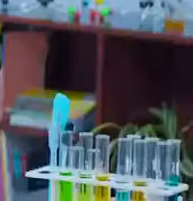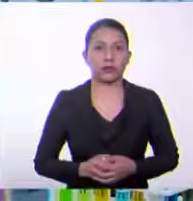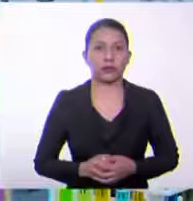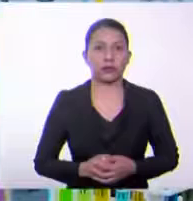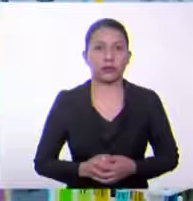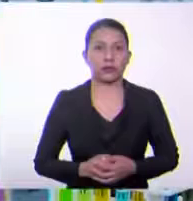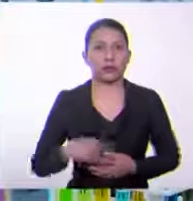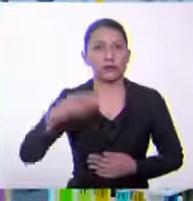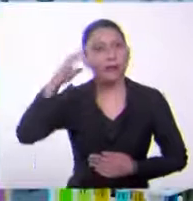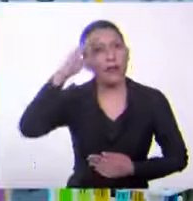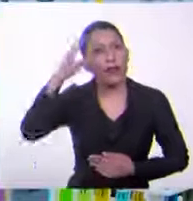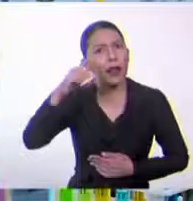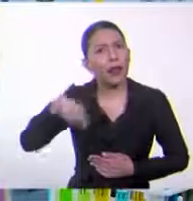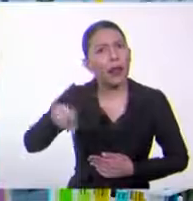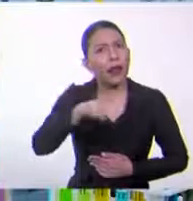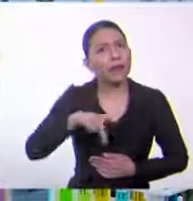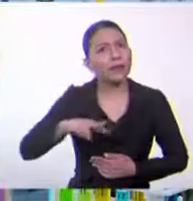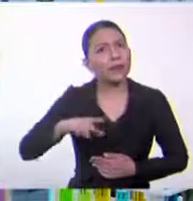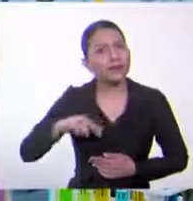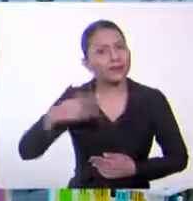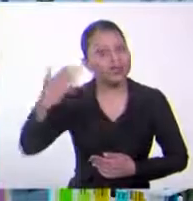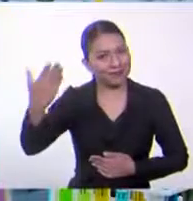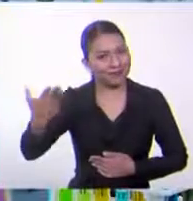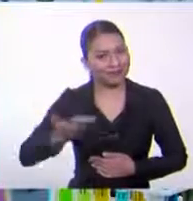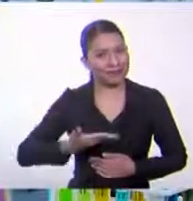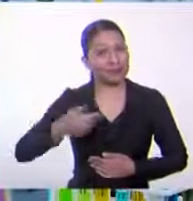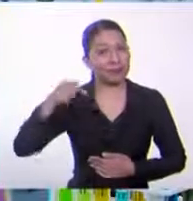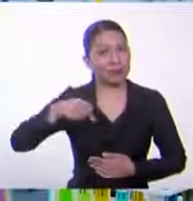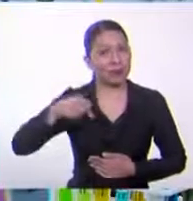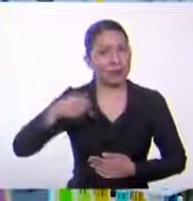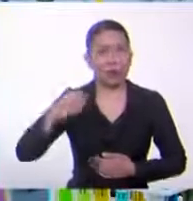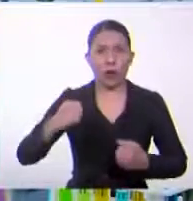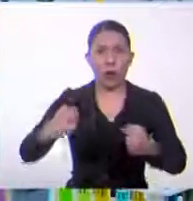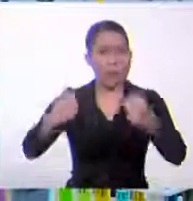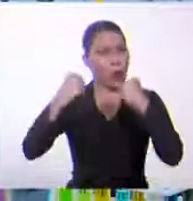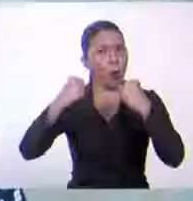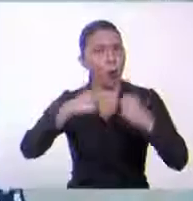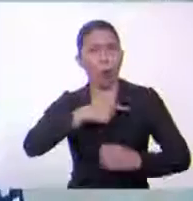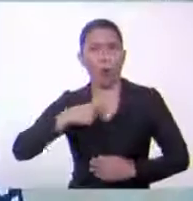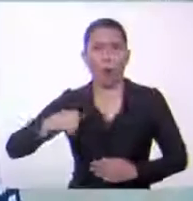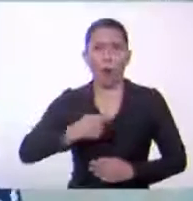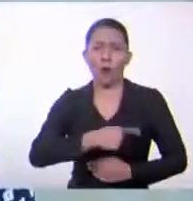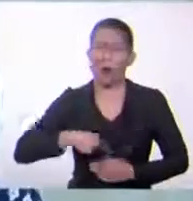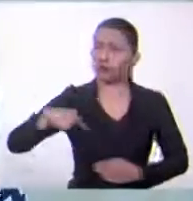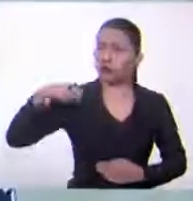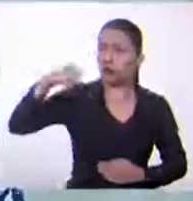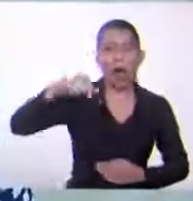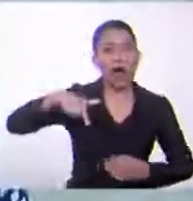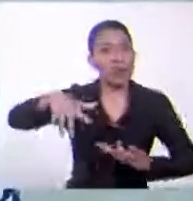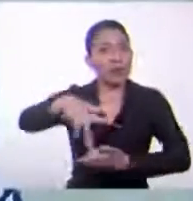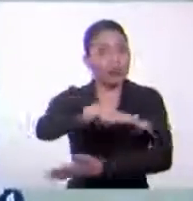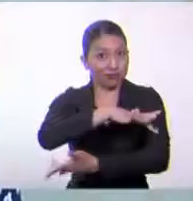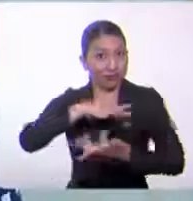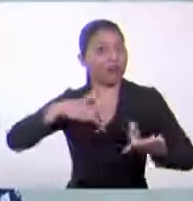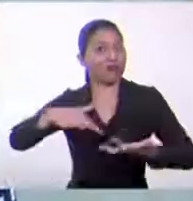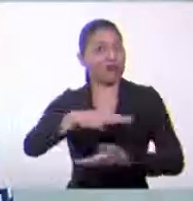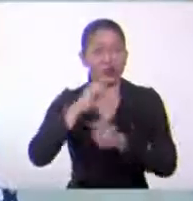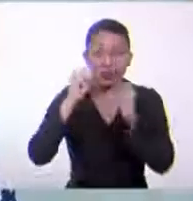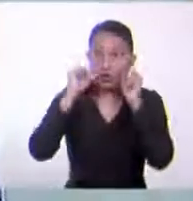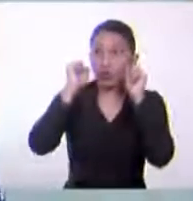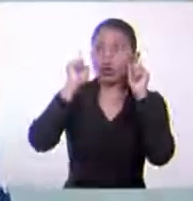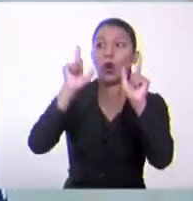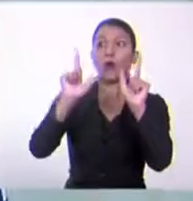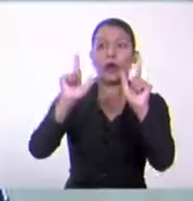Hola amigos, bienvenidos nuevamente a un capítulo de Superpoderes en la naturaleza, a donde descubrimos los misterios